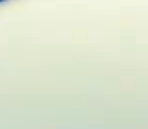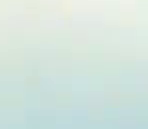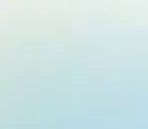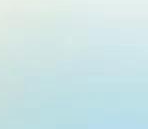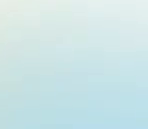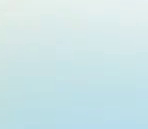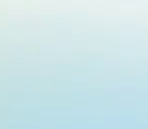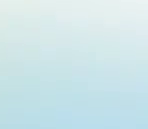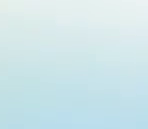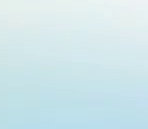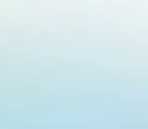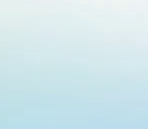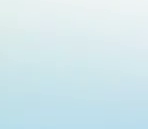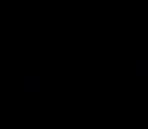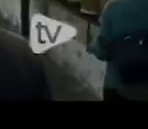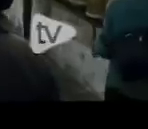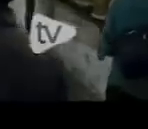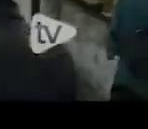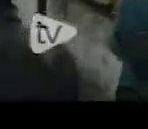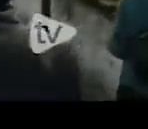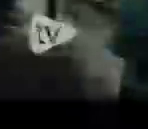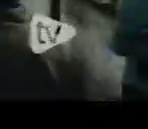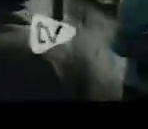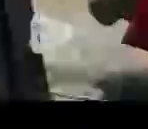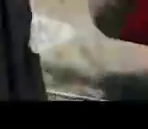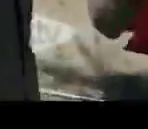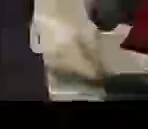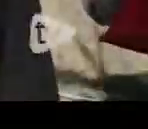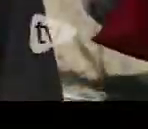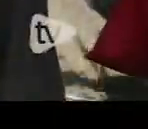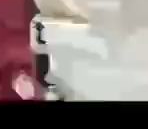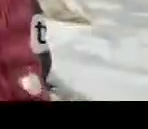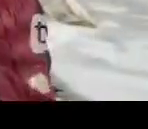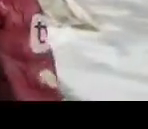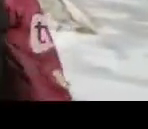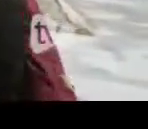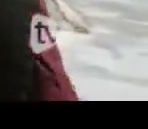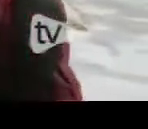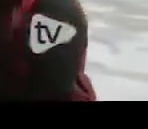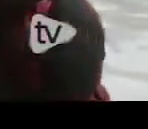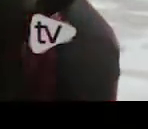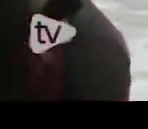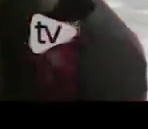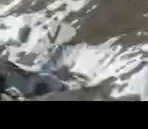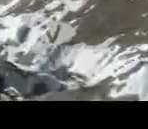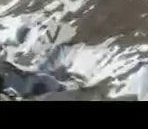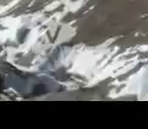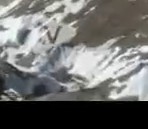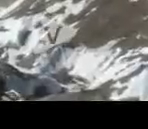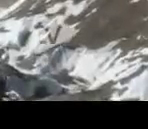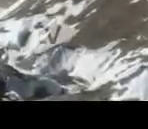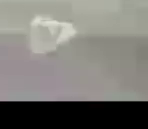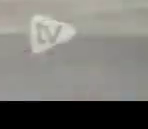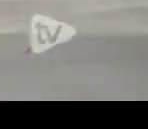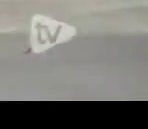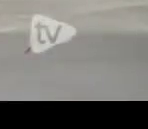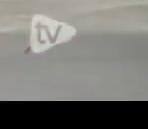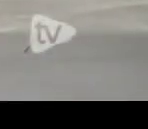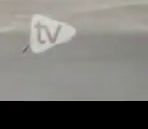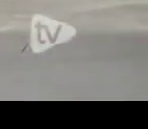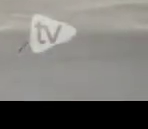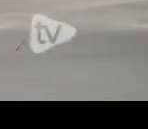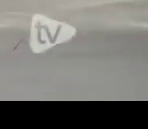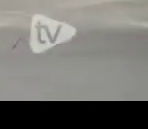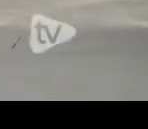horas por Ecuador TV. Este domingo, en cine.es. Hace 3 años, me encontraba en este mismo